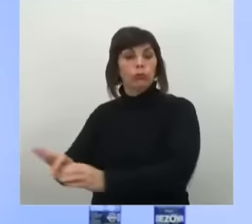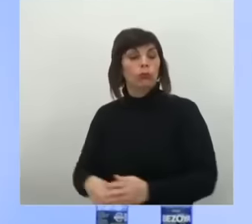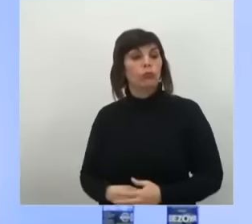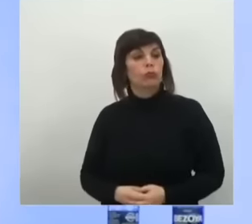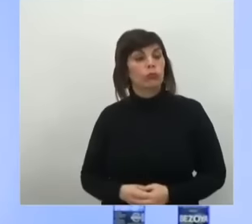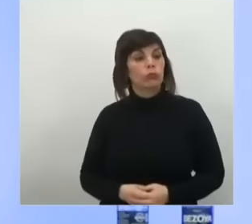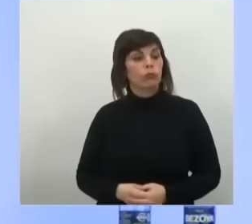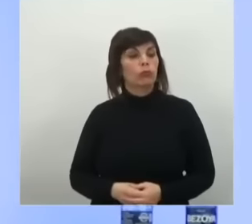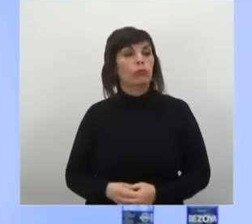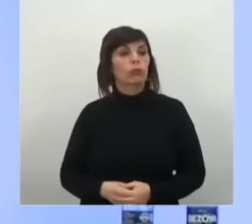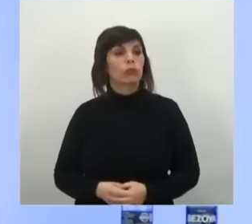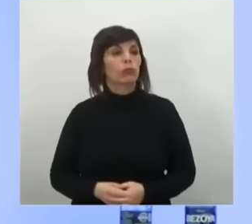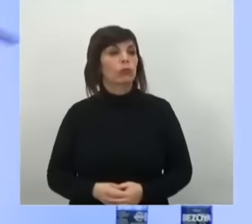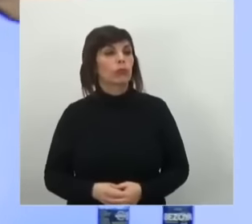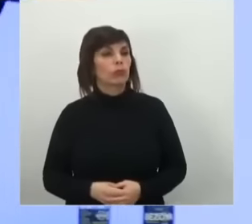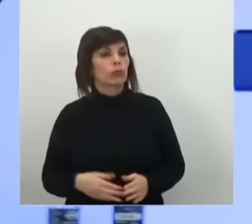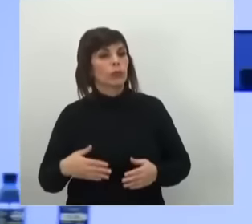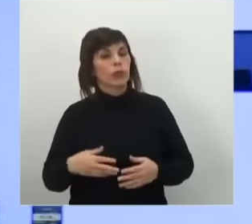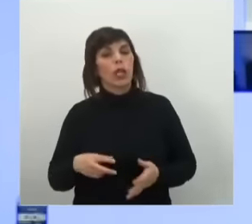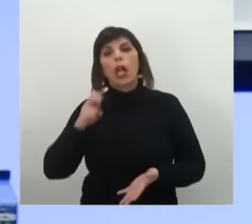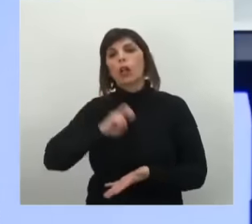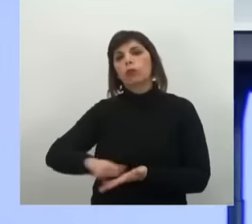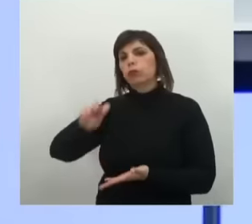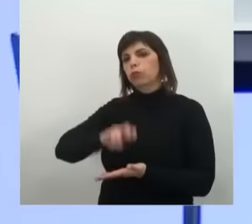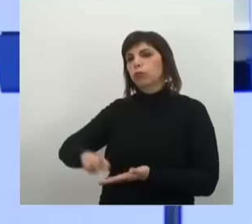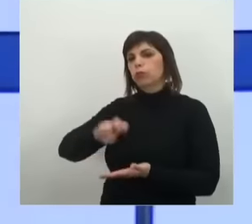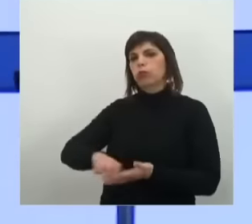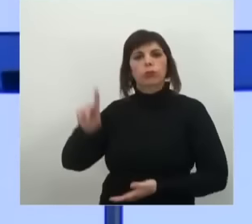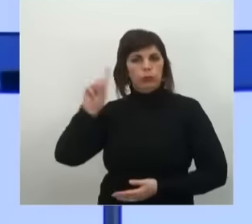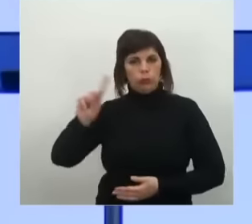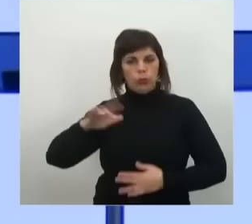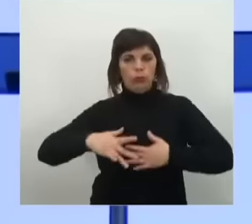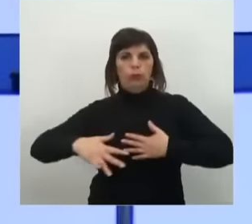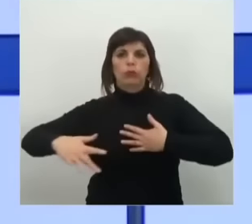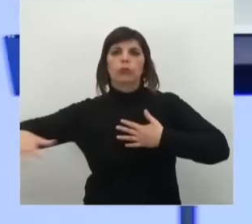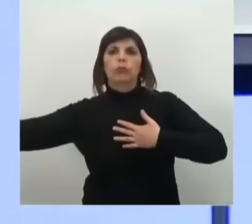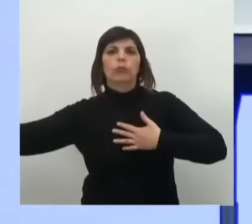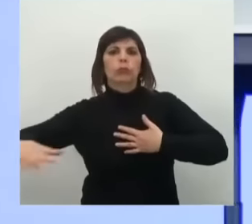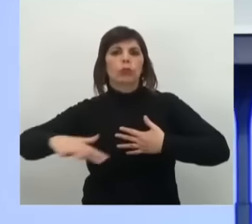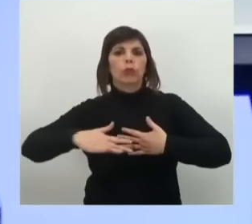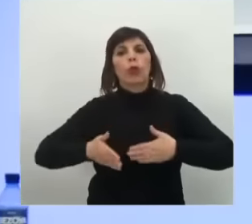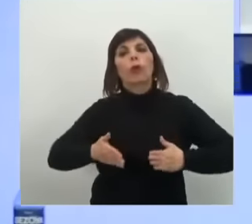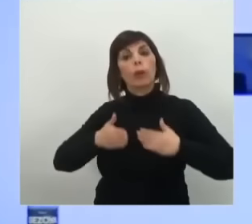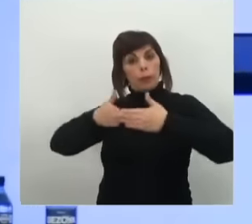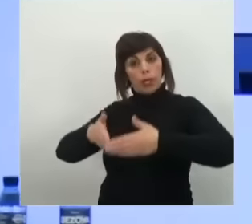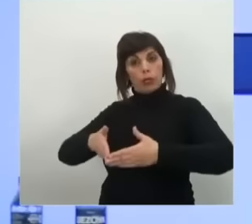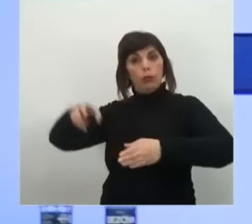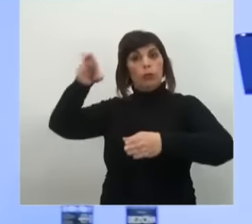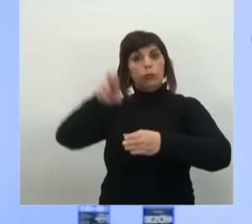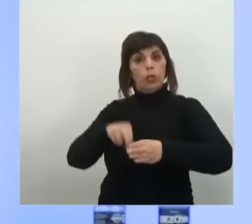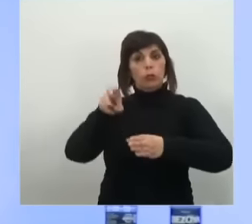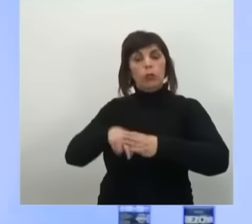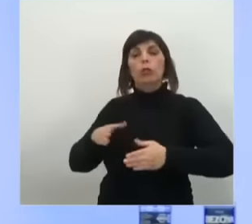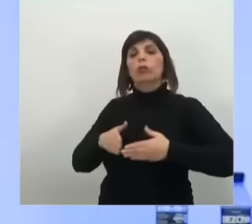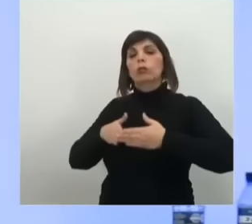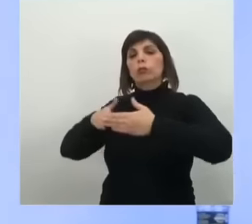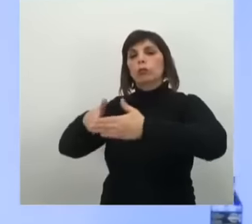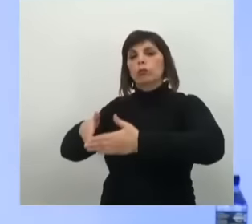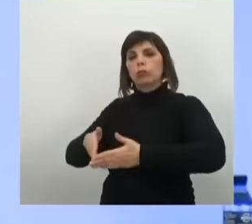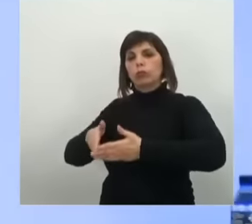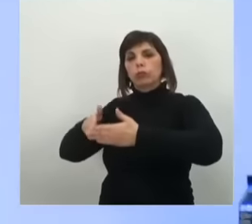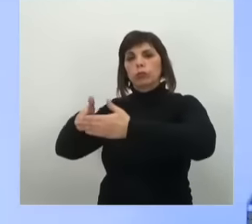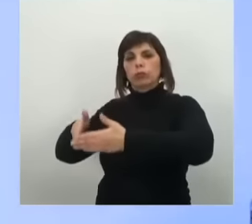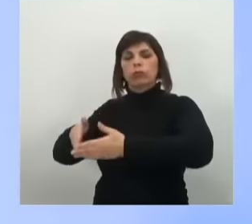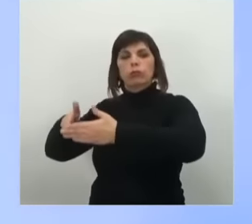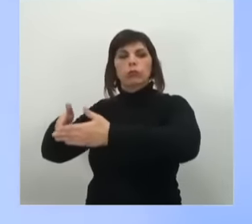a ir del otro lado no van a ir caminando por el alrededor del mar de la Galilea por tierra sino que van a ir por el lugar en donde Ellos tenían